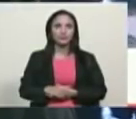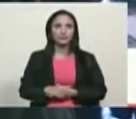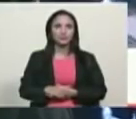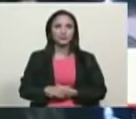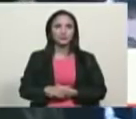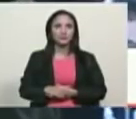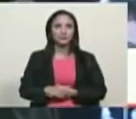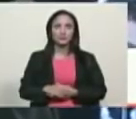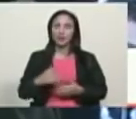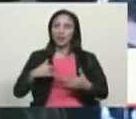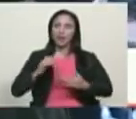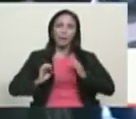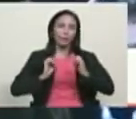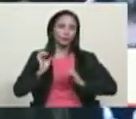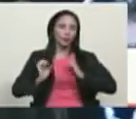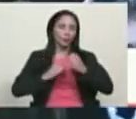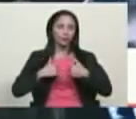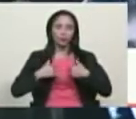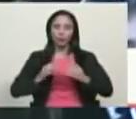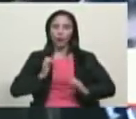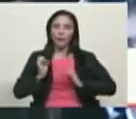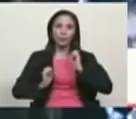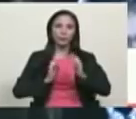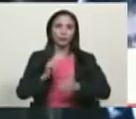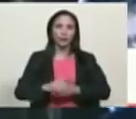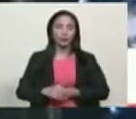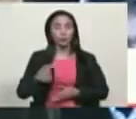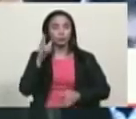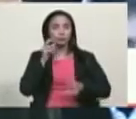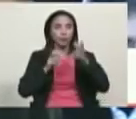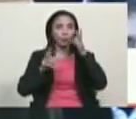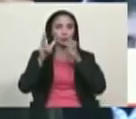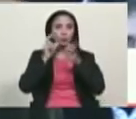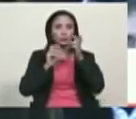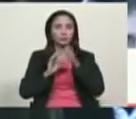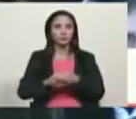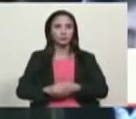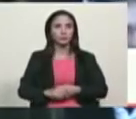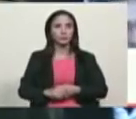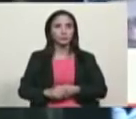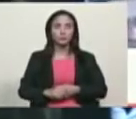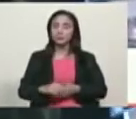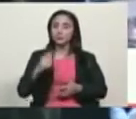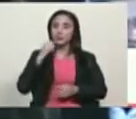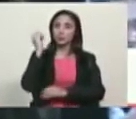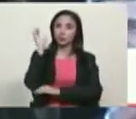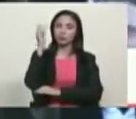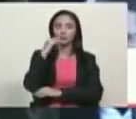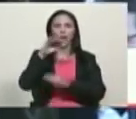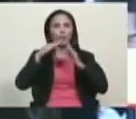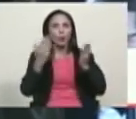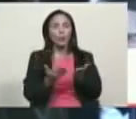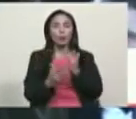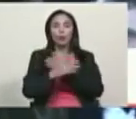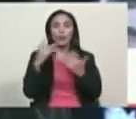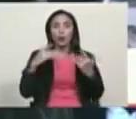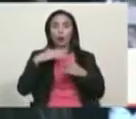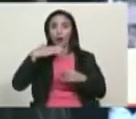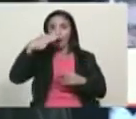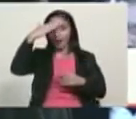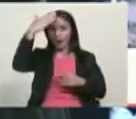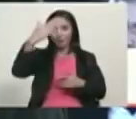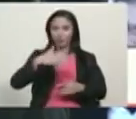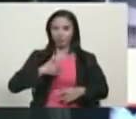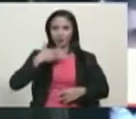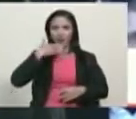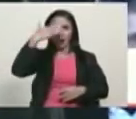Me emocionó mucho, presidente, escuchar a Guafica hablando a nombre del mundo árabe, diciéndole